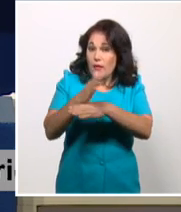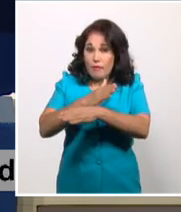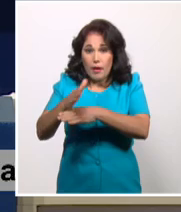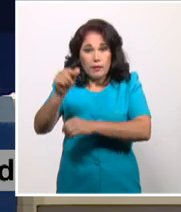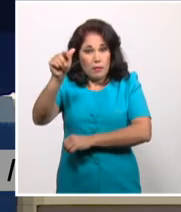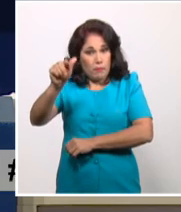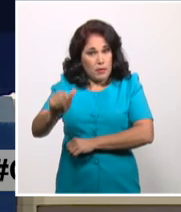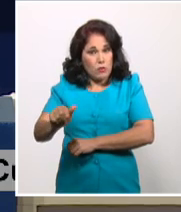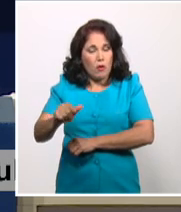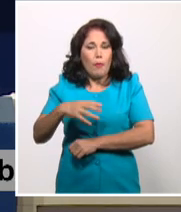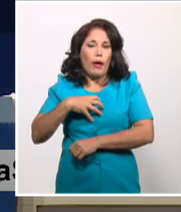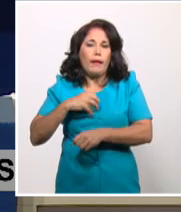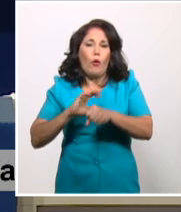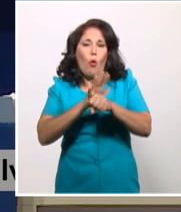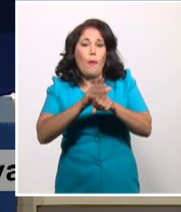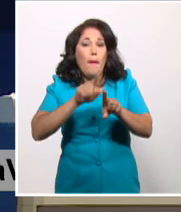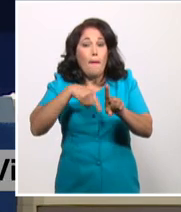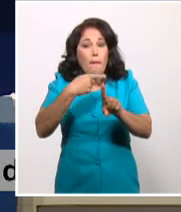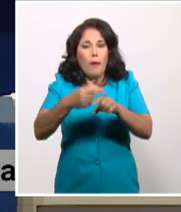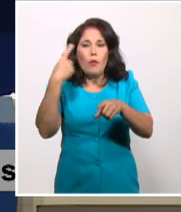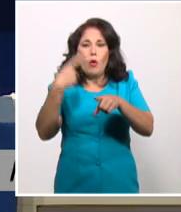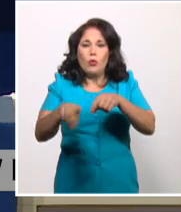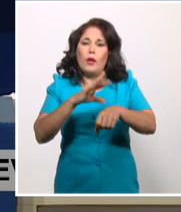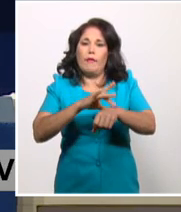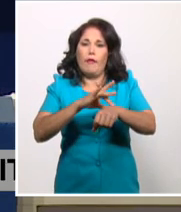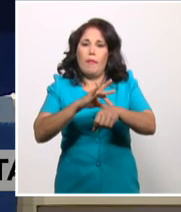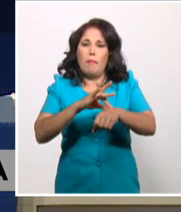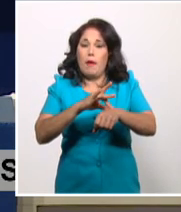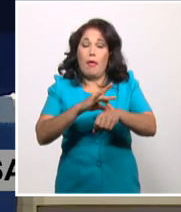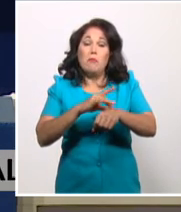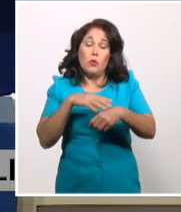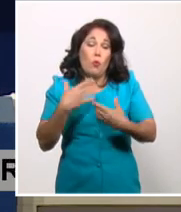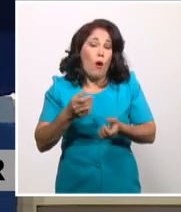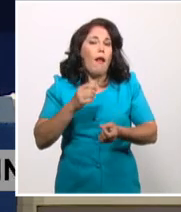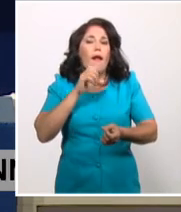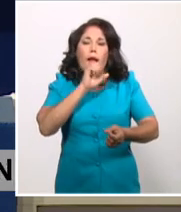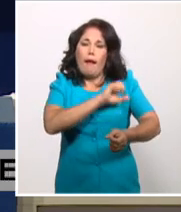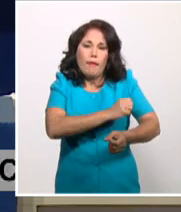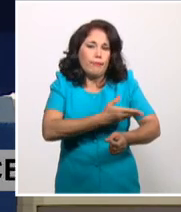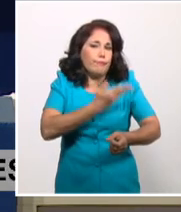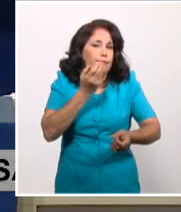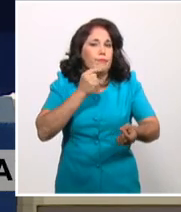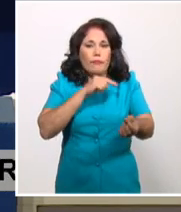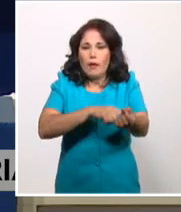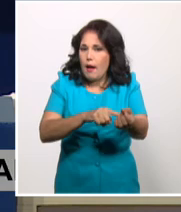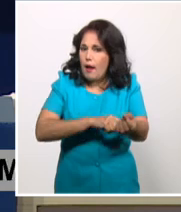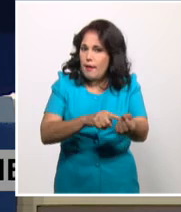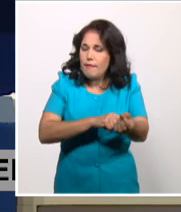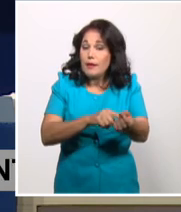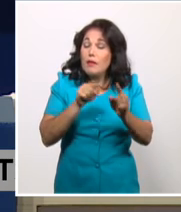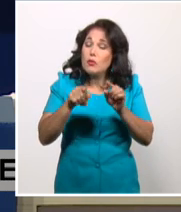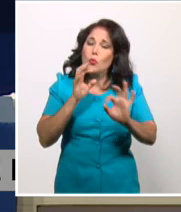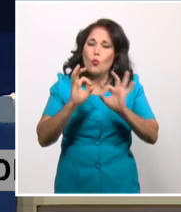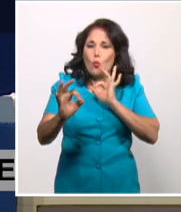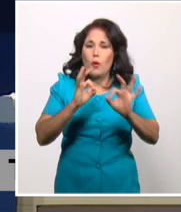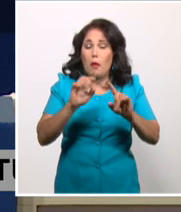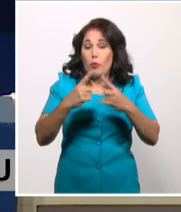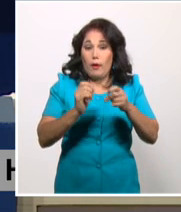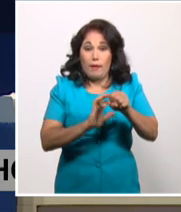que son enfermedades crónicas no transmisibles, que indiscutiblemente a la hora de enfrentarse al